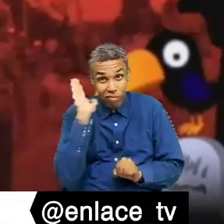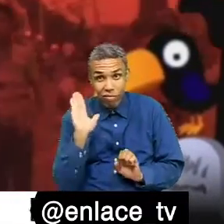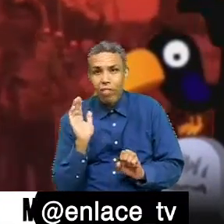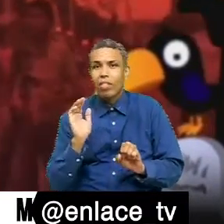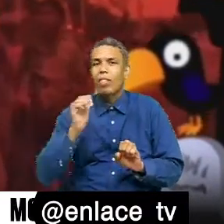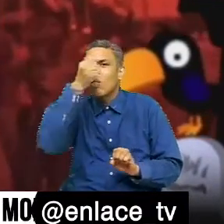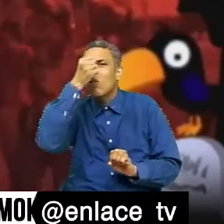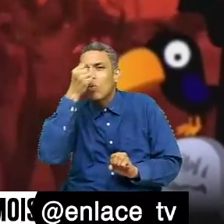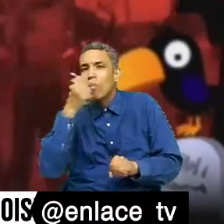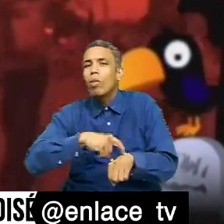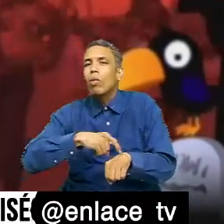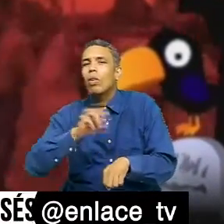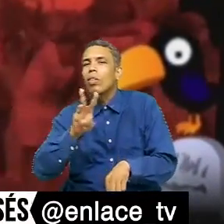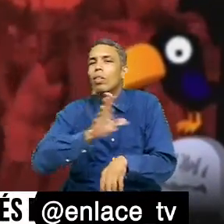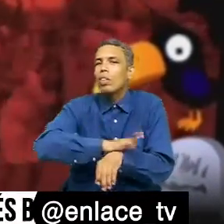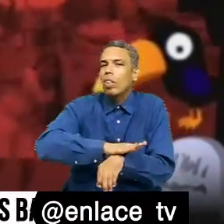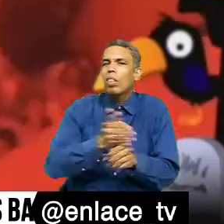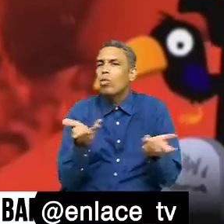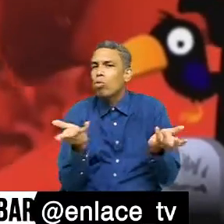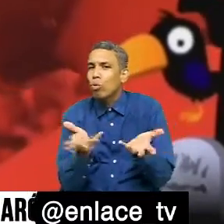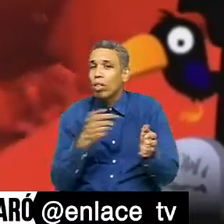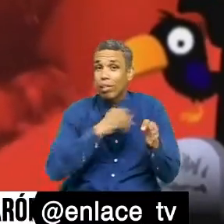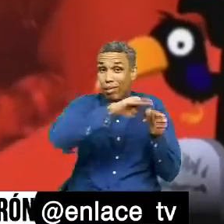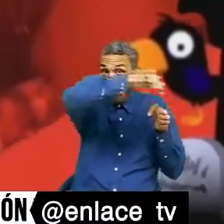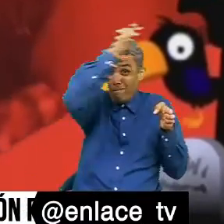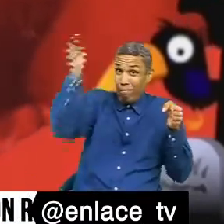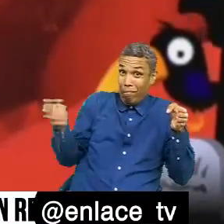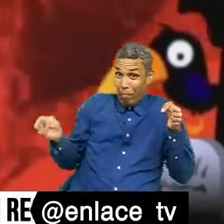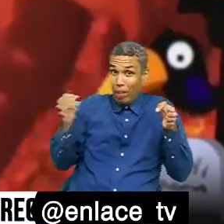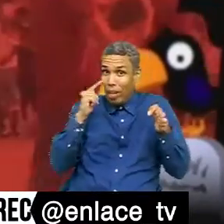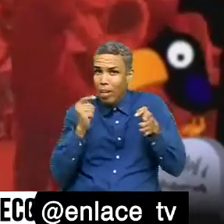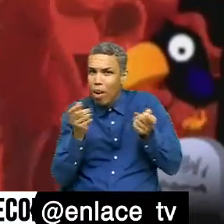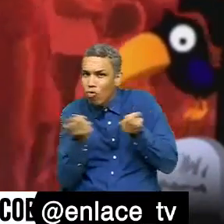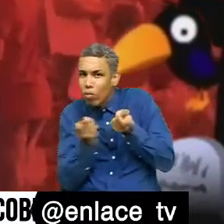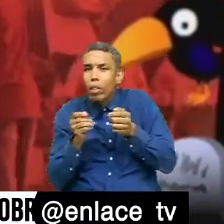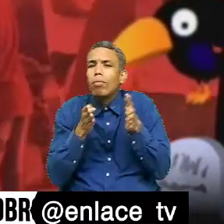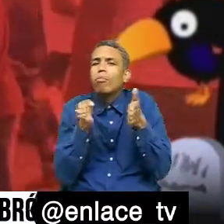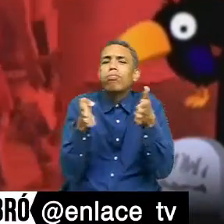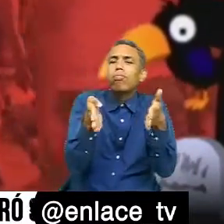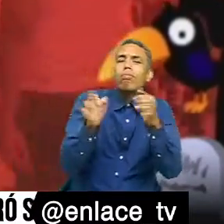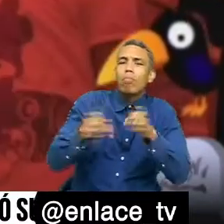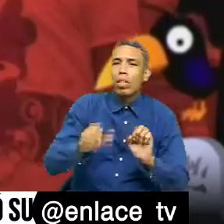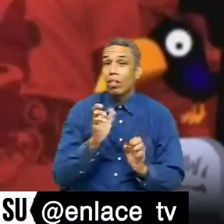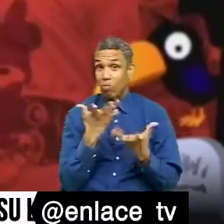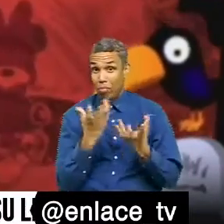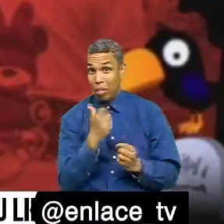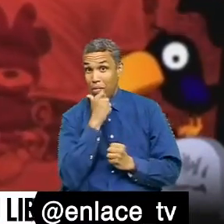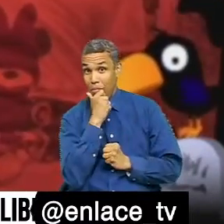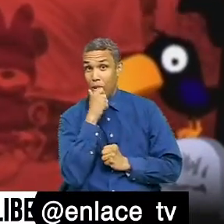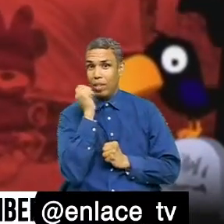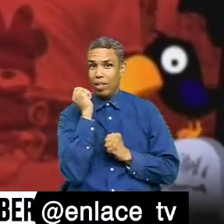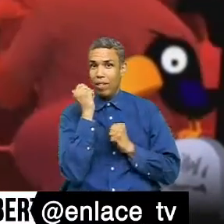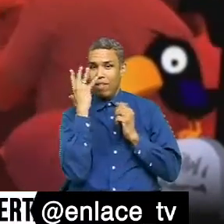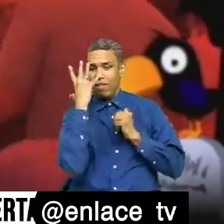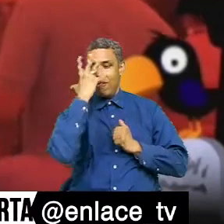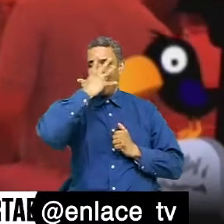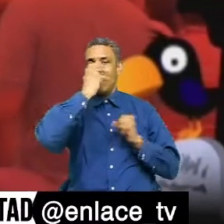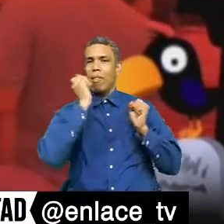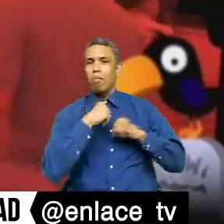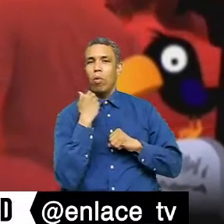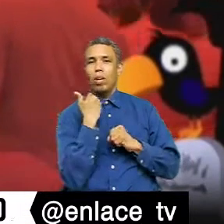30 de octubre te esperamos en nuestra Ruta 65 de la Villa Olímpica. Ven y trae tu disfraz, porque una niña es feliz en Barranca